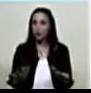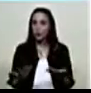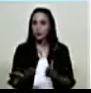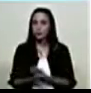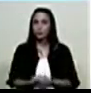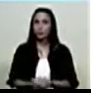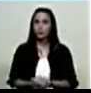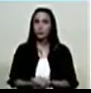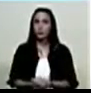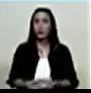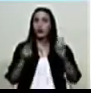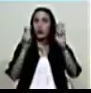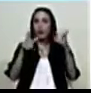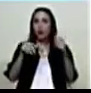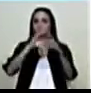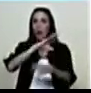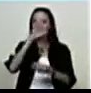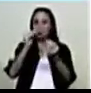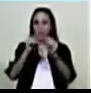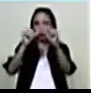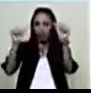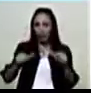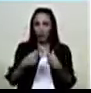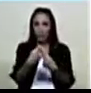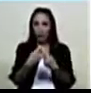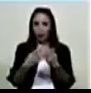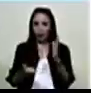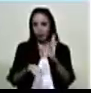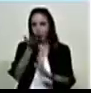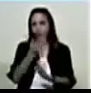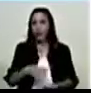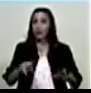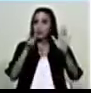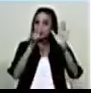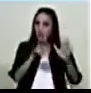la nueva tabla de protección integral a la familia de Hogares de la Patria, a